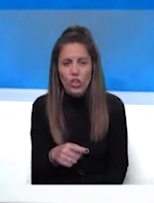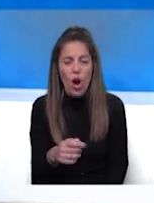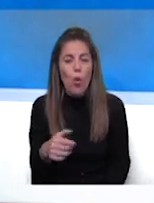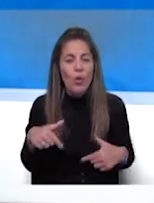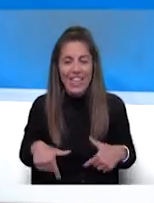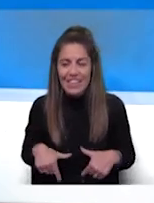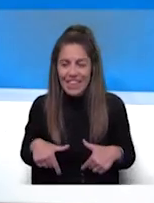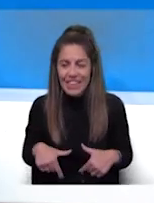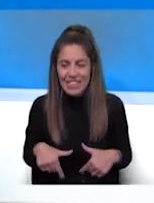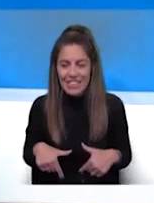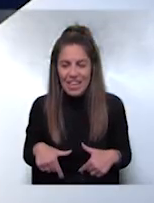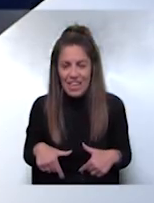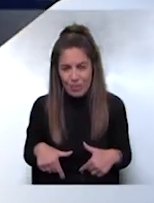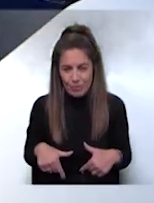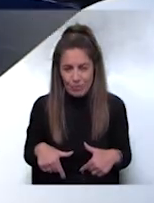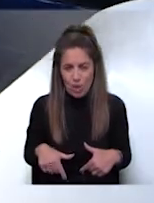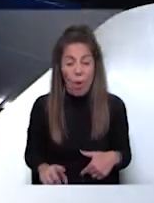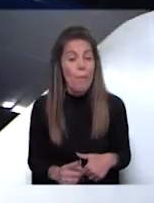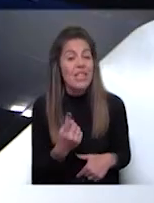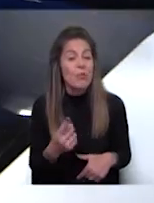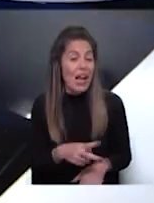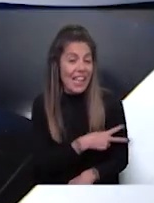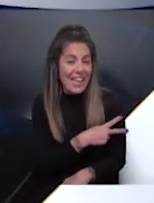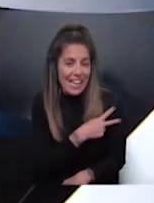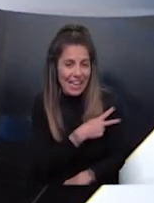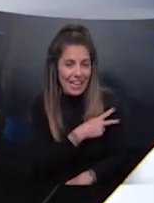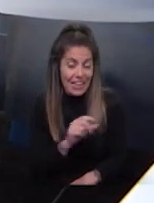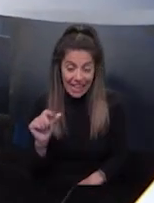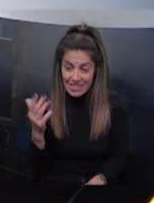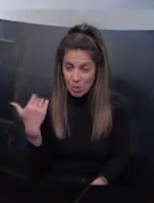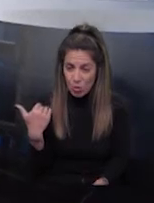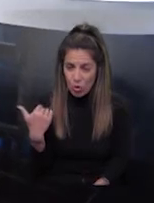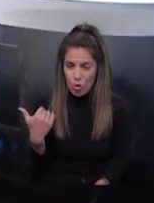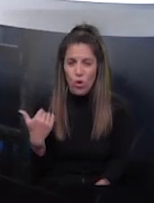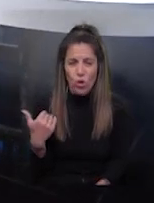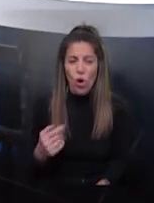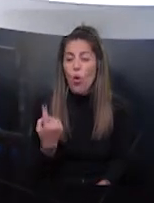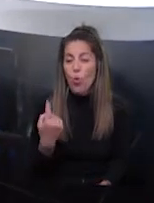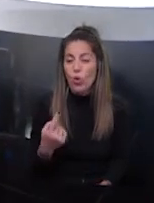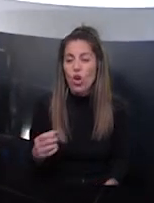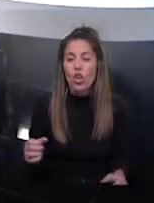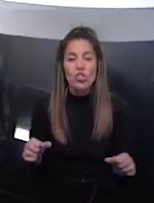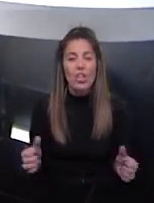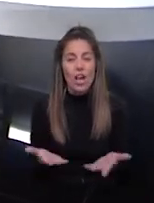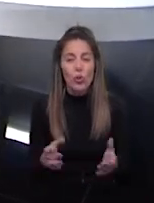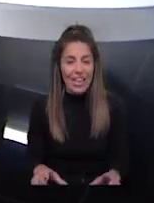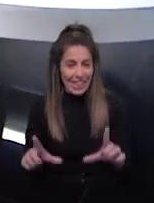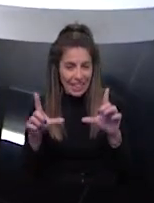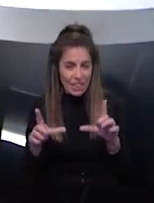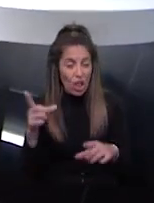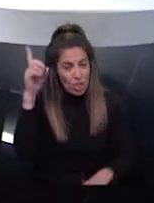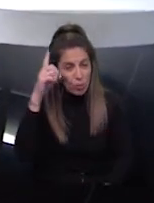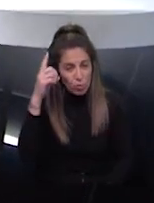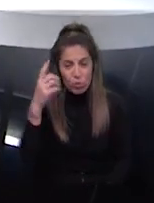intendencia cuyo principal jerarca fue hasta hace poco uno de los actuales candidatos. Claro, es la denuncia del diputado